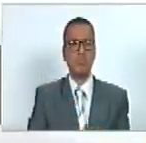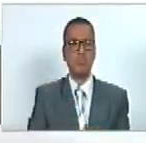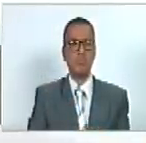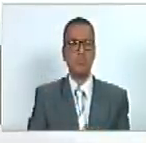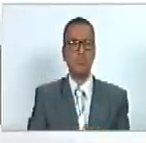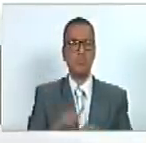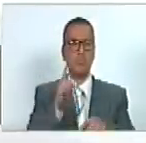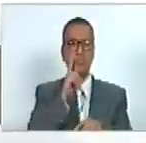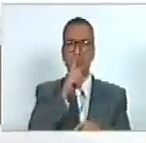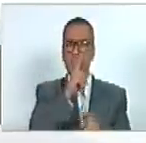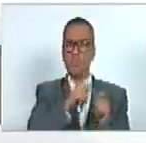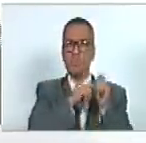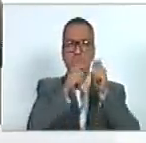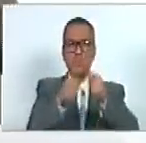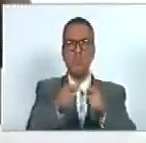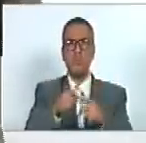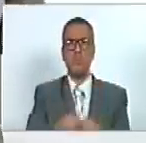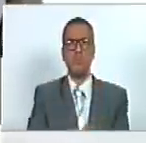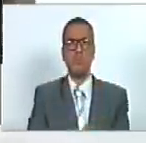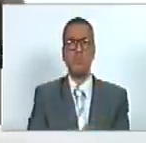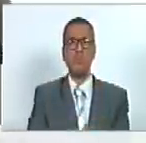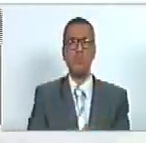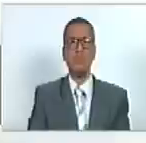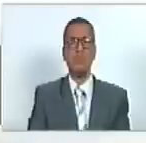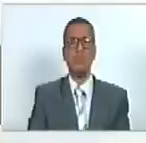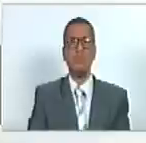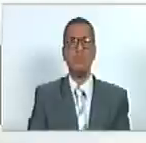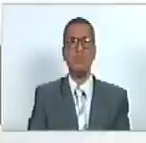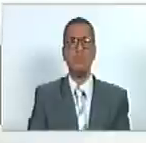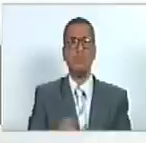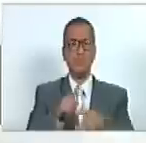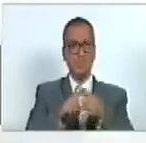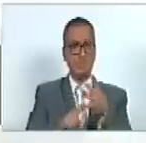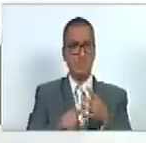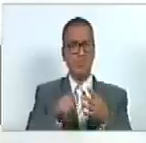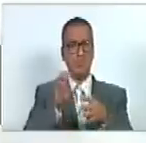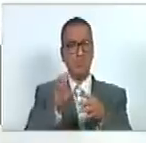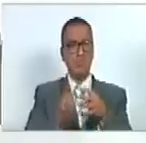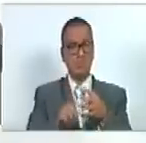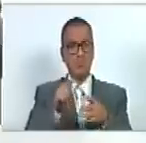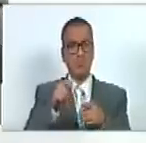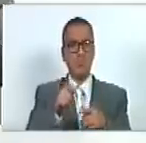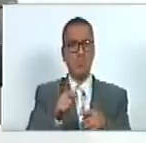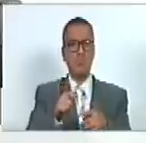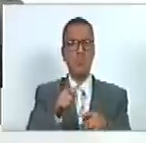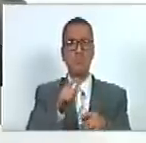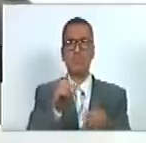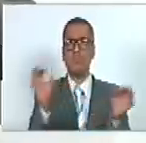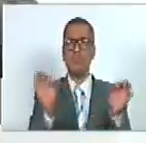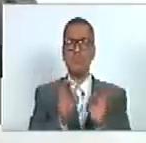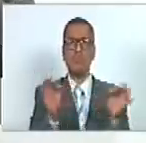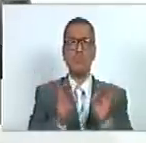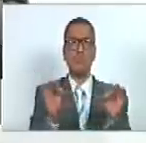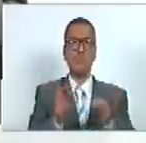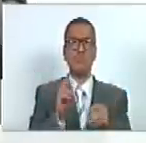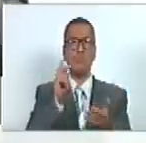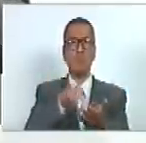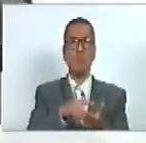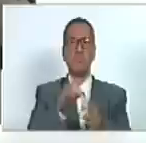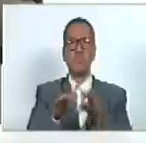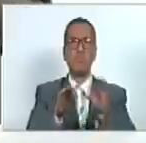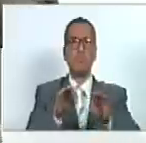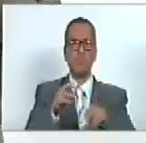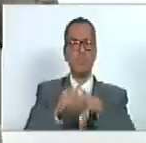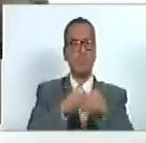que fue nombrado porque si algo caracteriza el malbañado es que no hubo un acto delictivo que